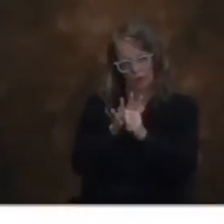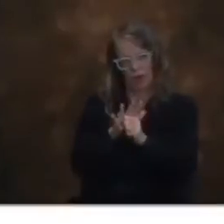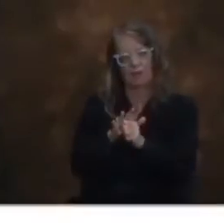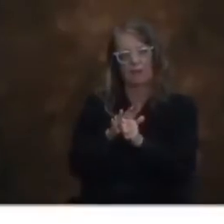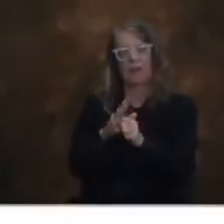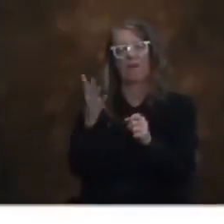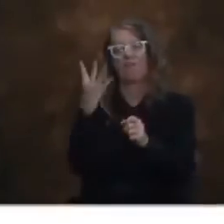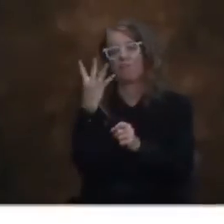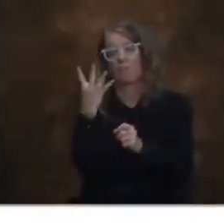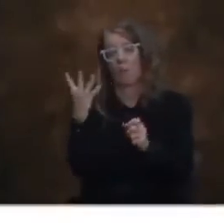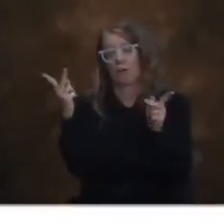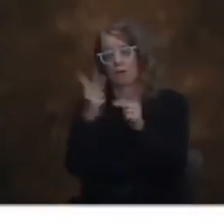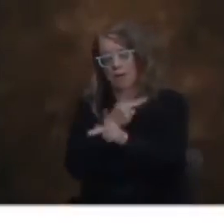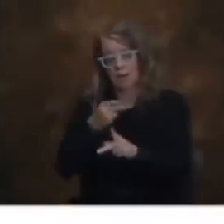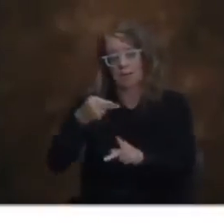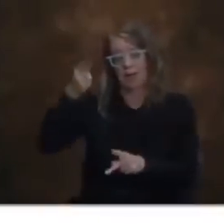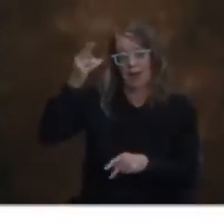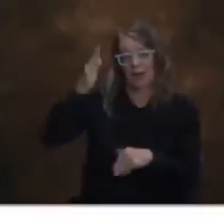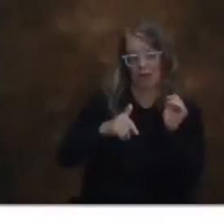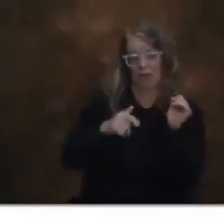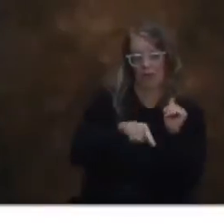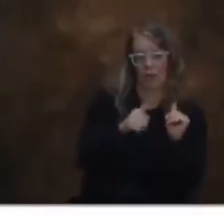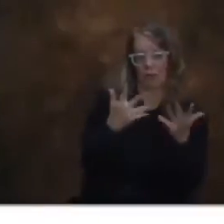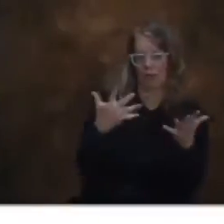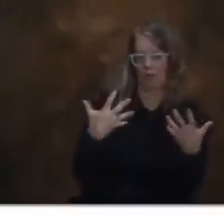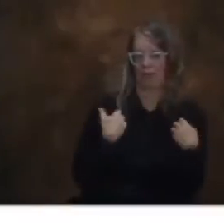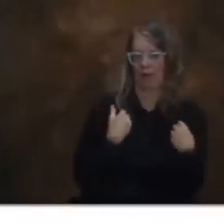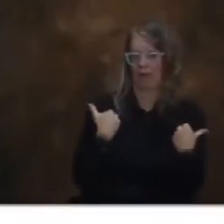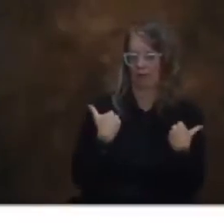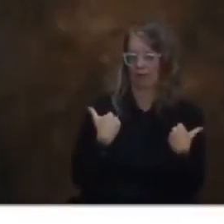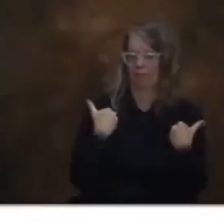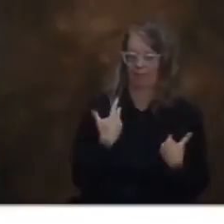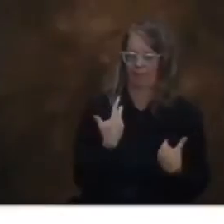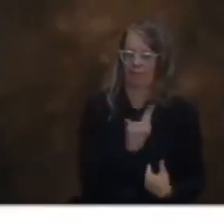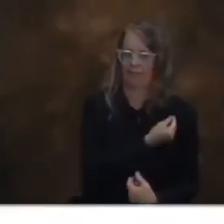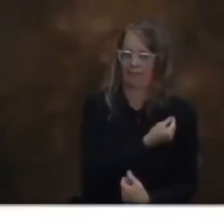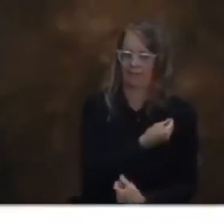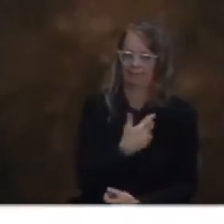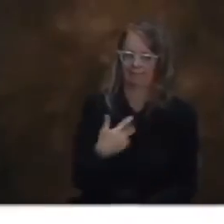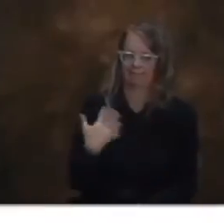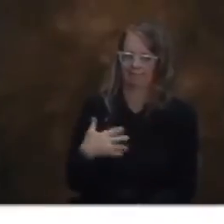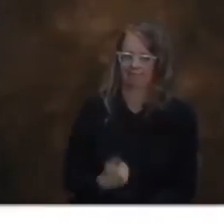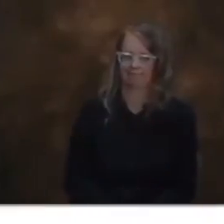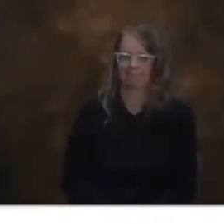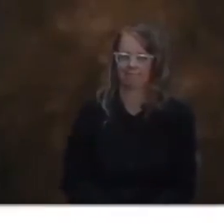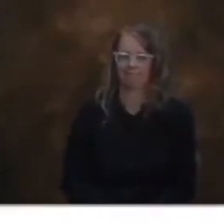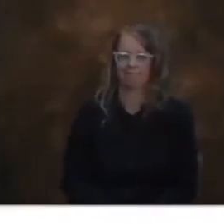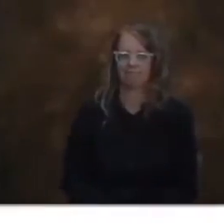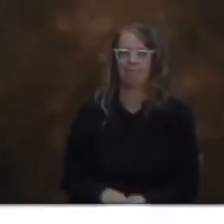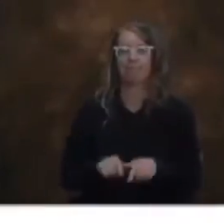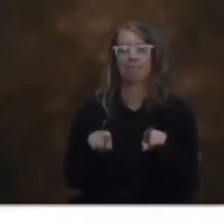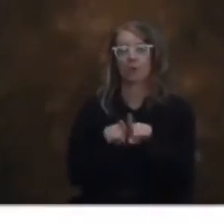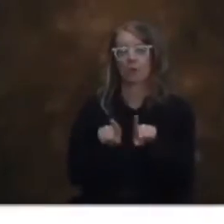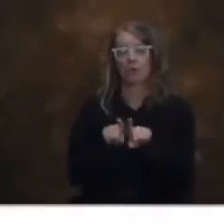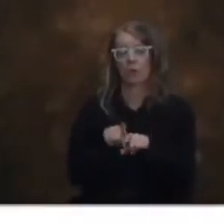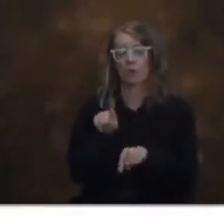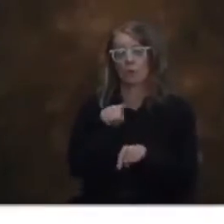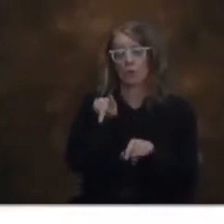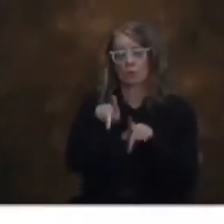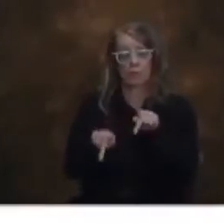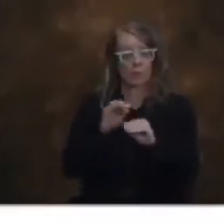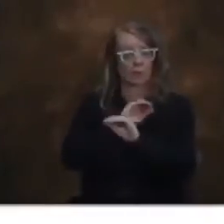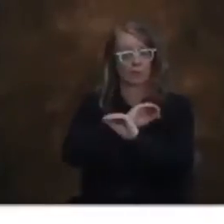las personas que no se han vacunado tienen el riesgo de contraer cubrir cuatro veces mayor que las personas que se han vacunado